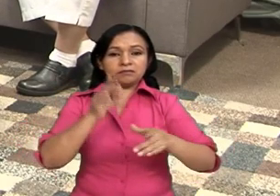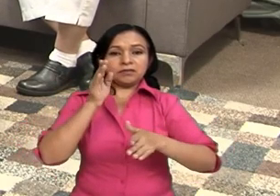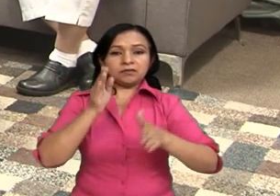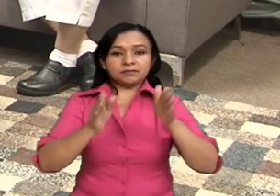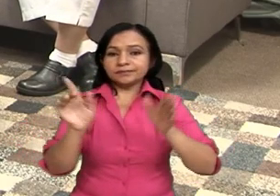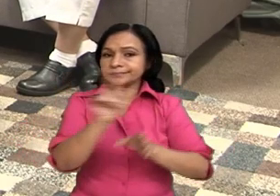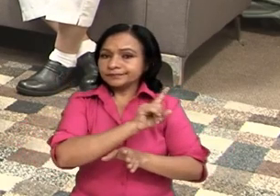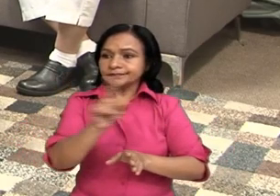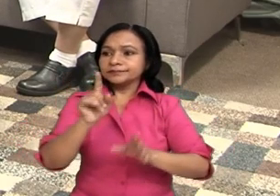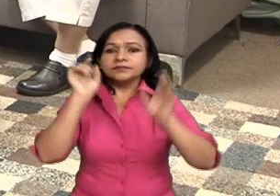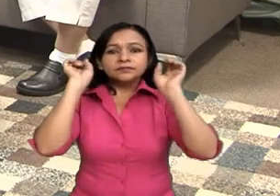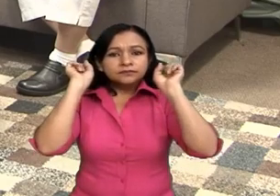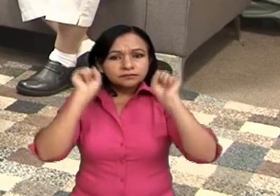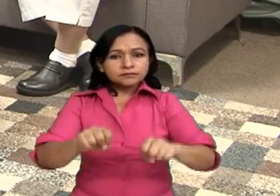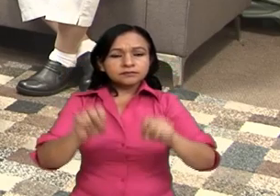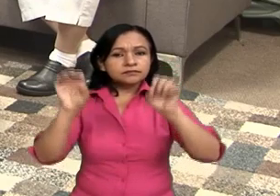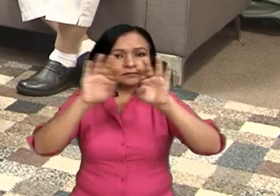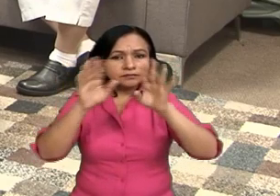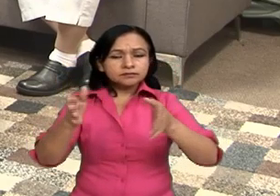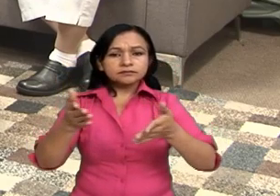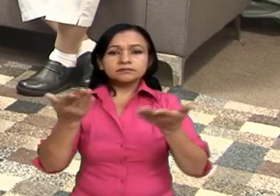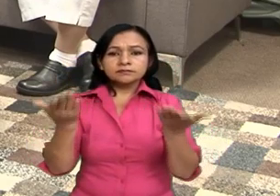viviente que es capaz de dar